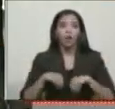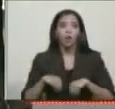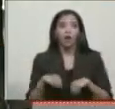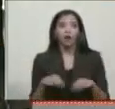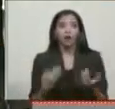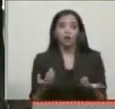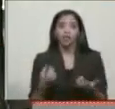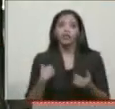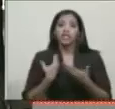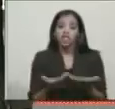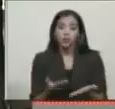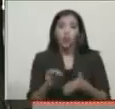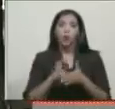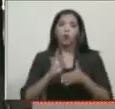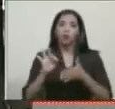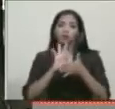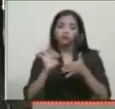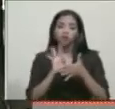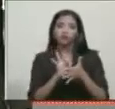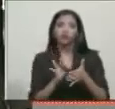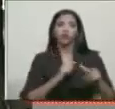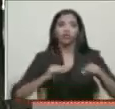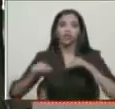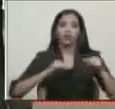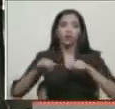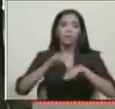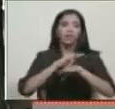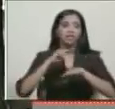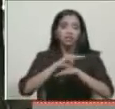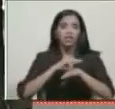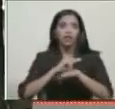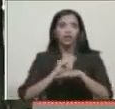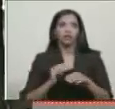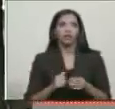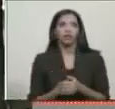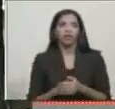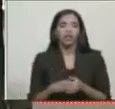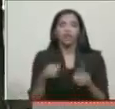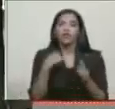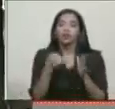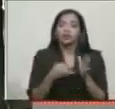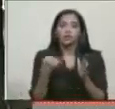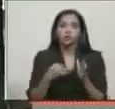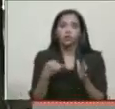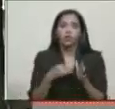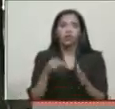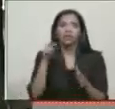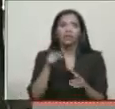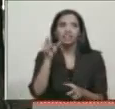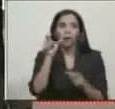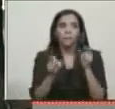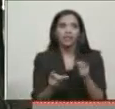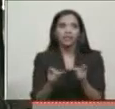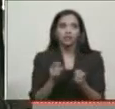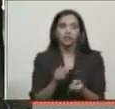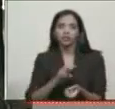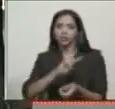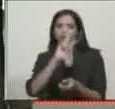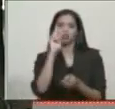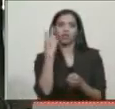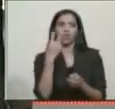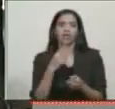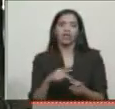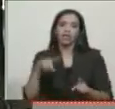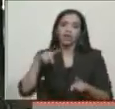cargo de dirección en un ministerio, en una institución, y esos tipos se nos voltearon y trataron mal al